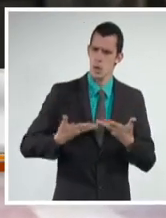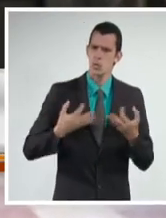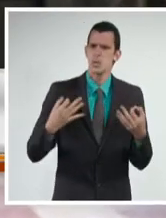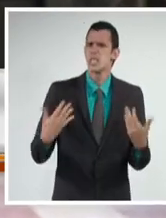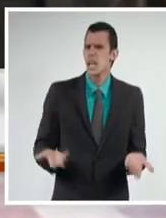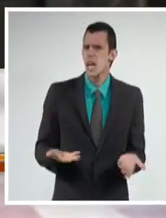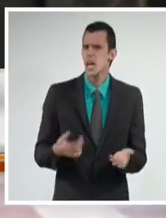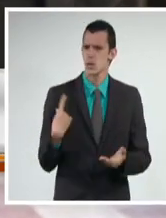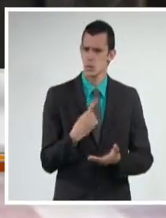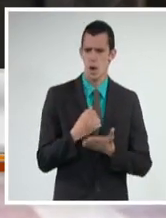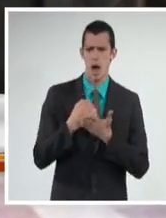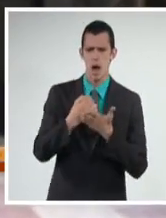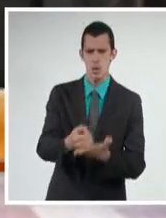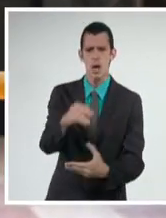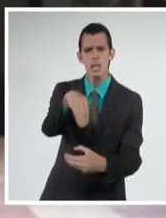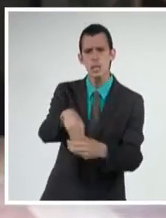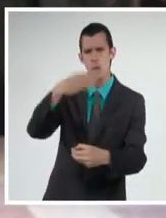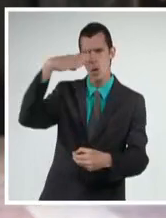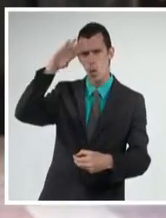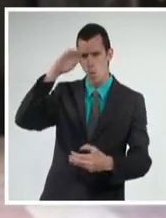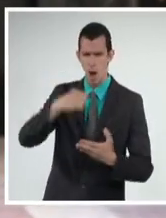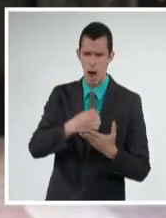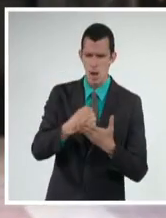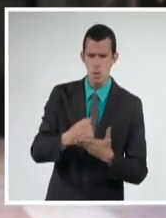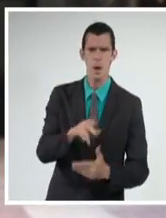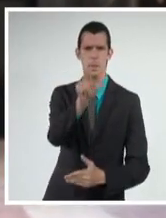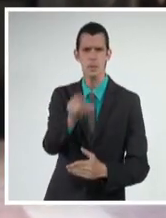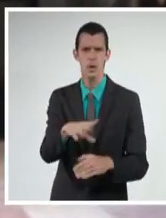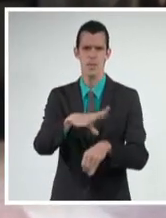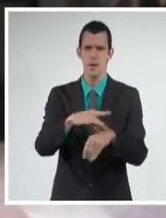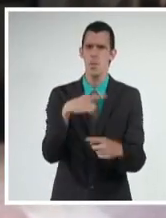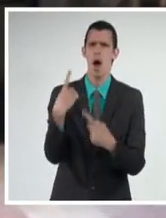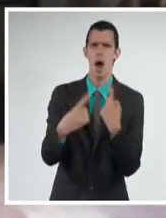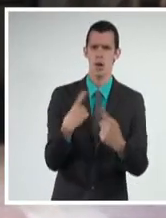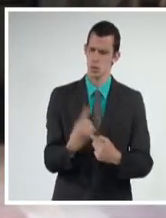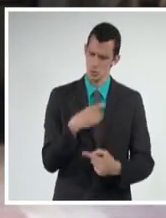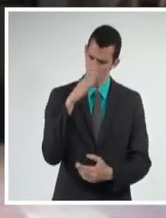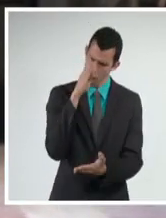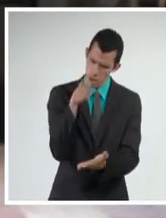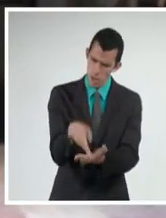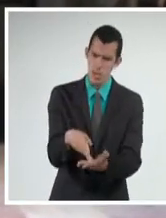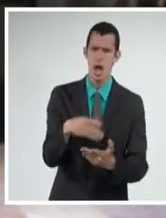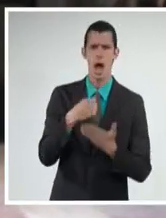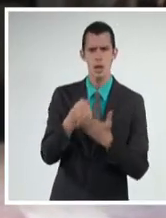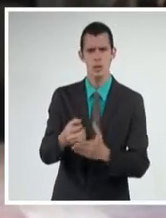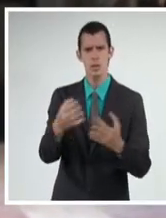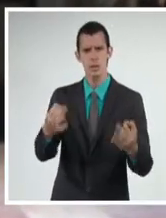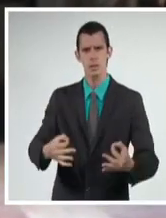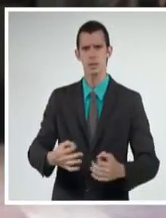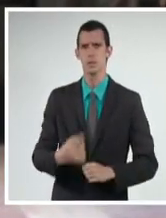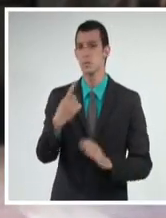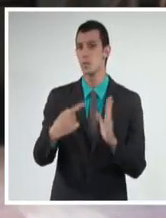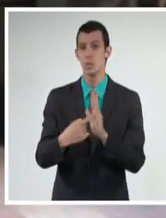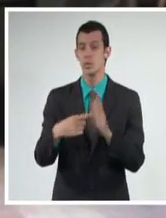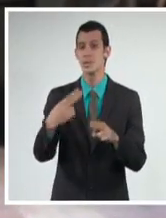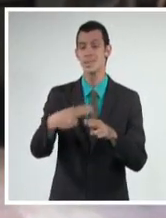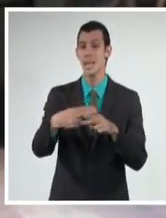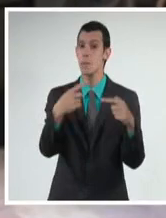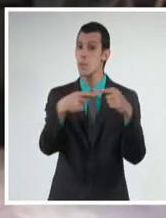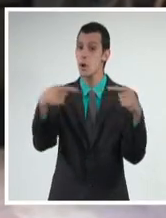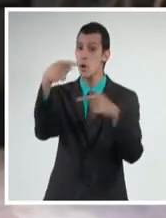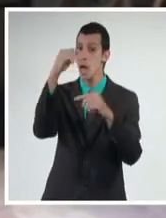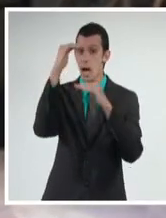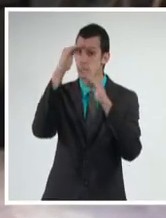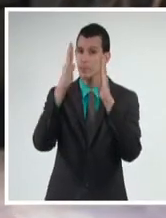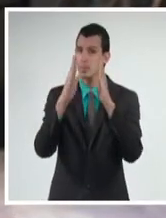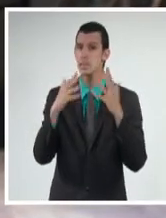tanto, las primeras misiones que nosotros debemos de seguir adelante y hacer con al 100% como debe ser y